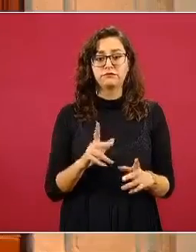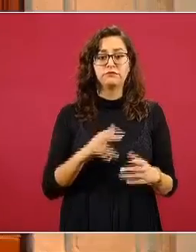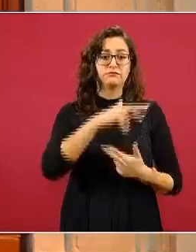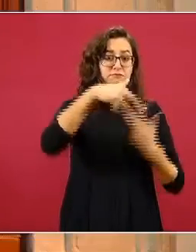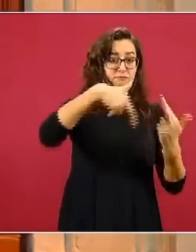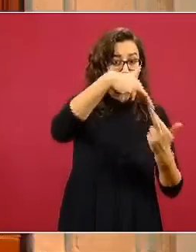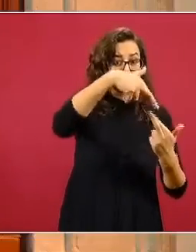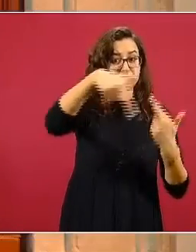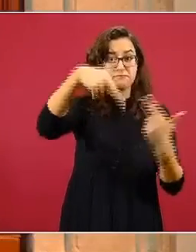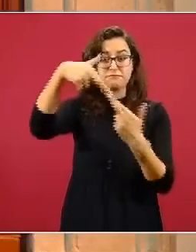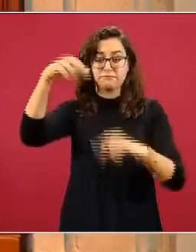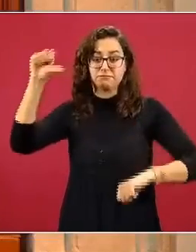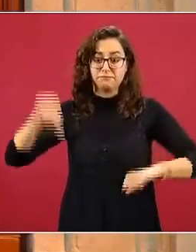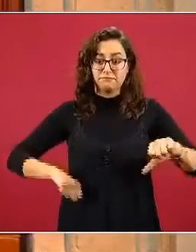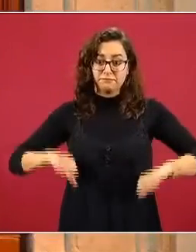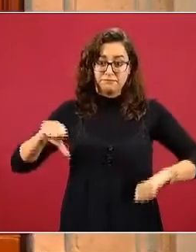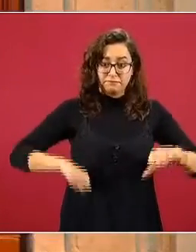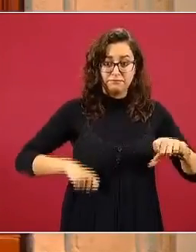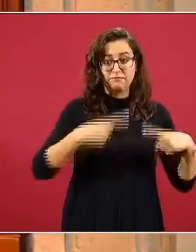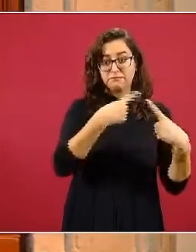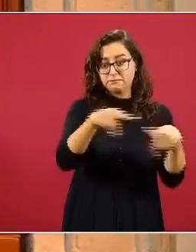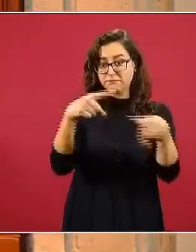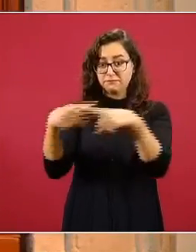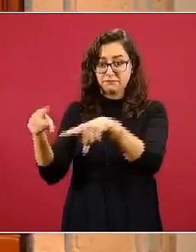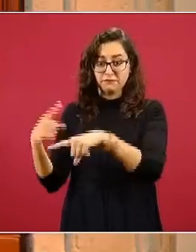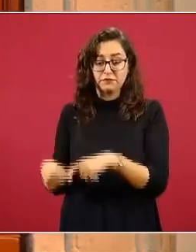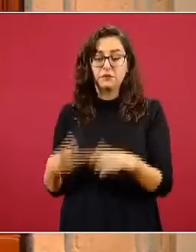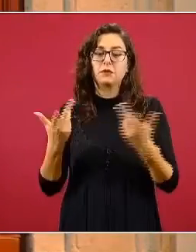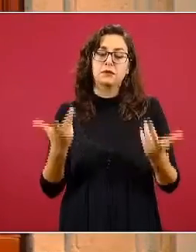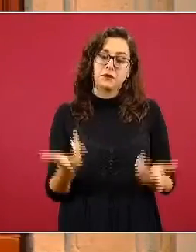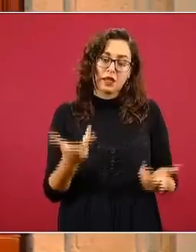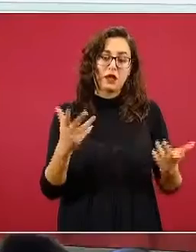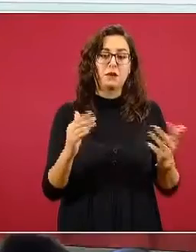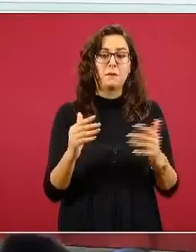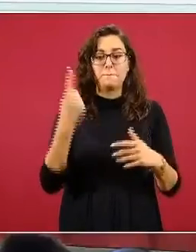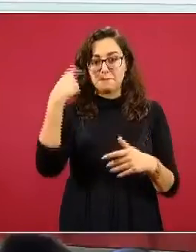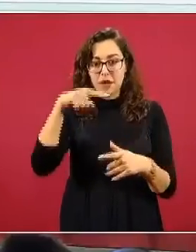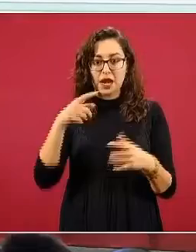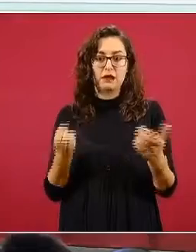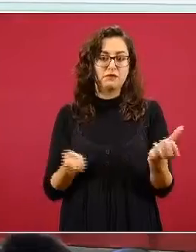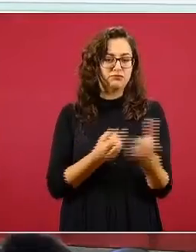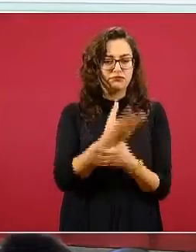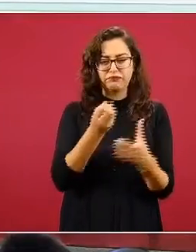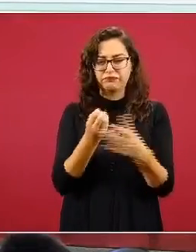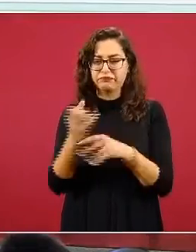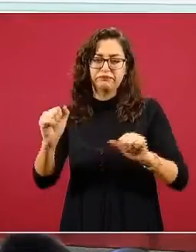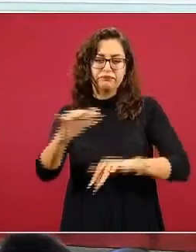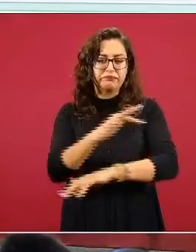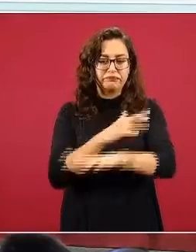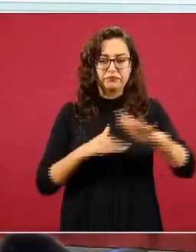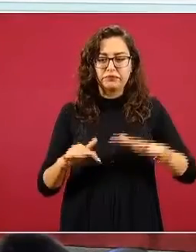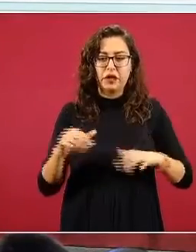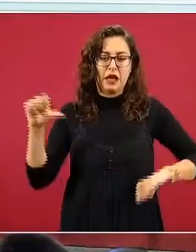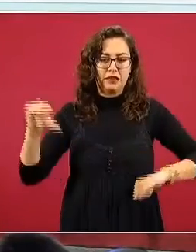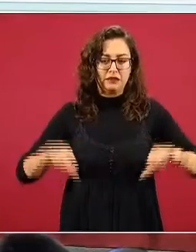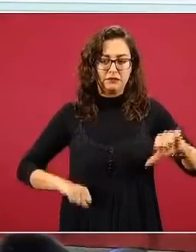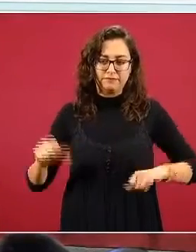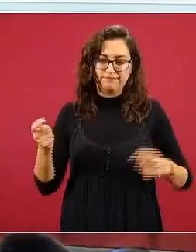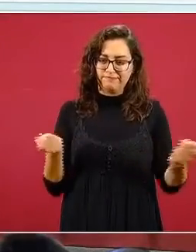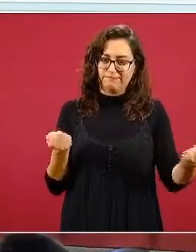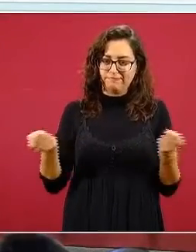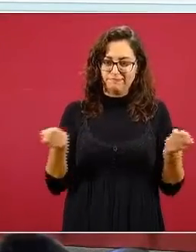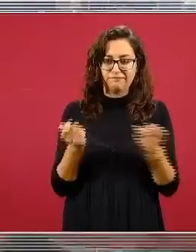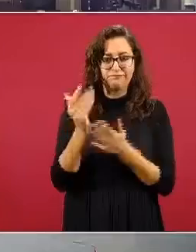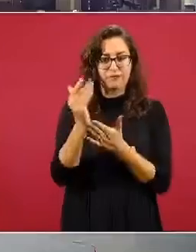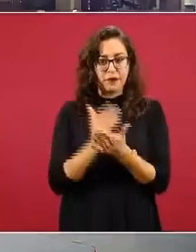dirigidas precisamente a disminuir la movilidad en los espacios públicos, en las actividades sociales, y con esto